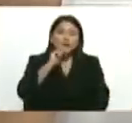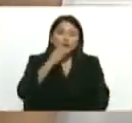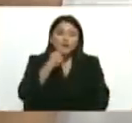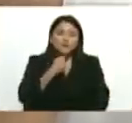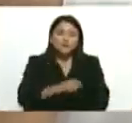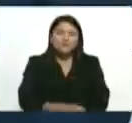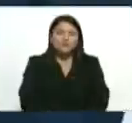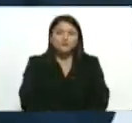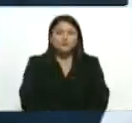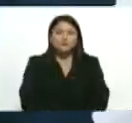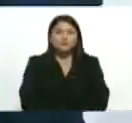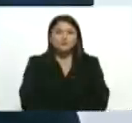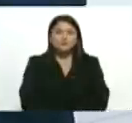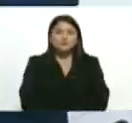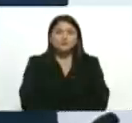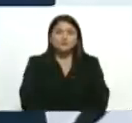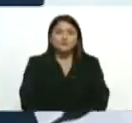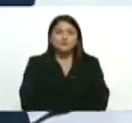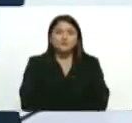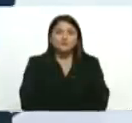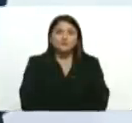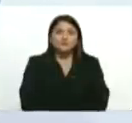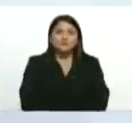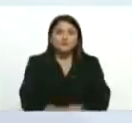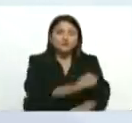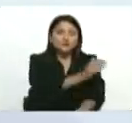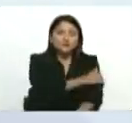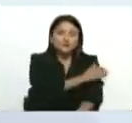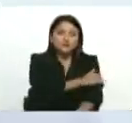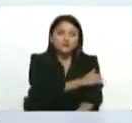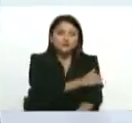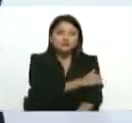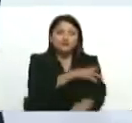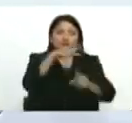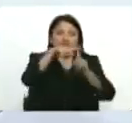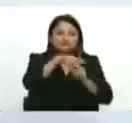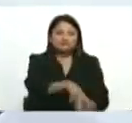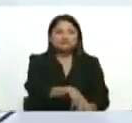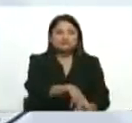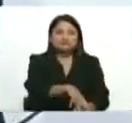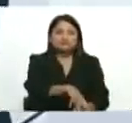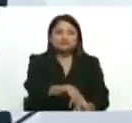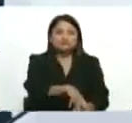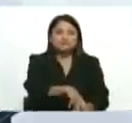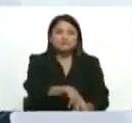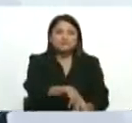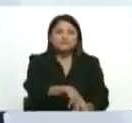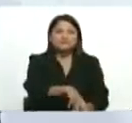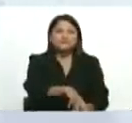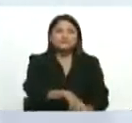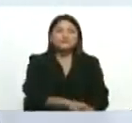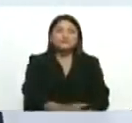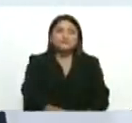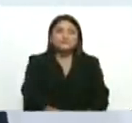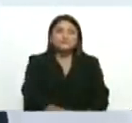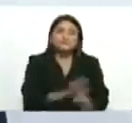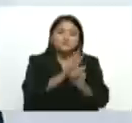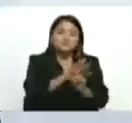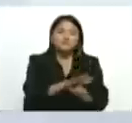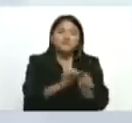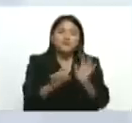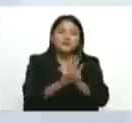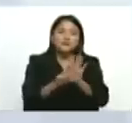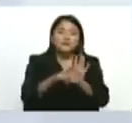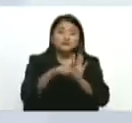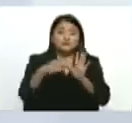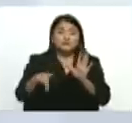Europeo, una ultraderecha fascista, racista, misógina, atentatoria de las libertades y los